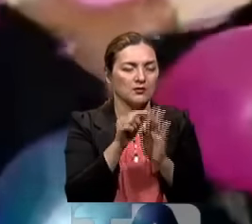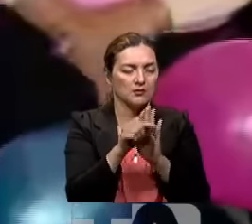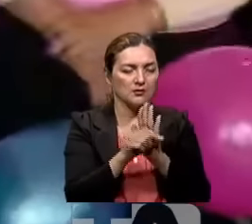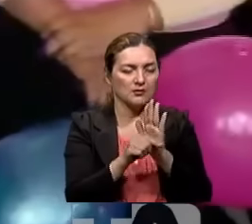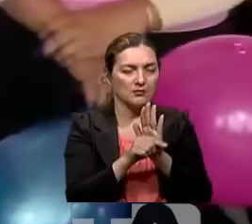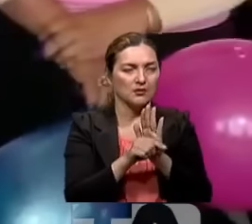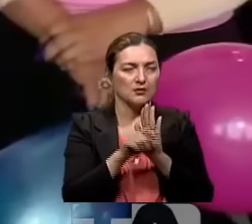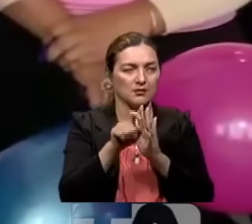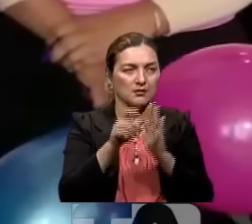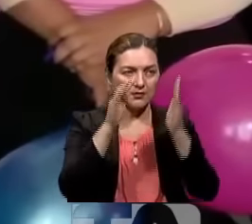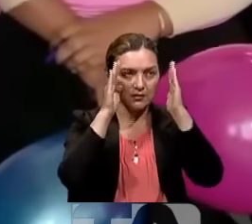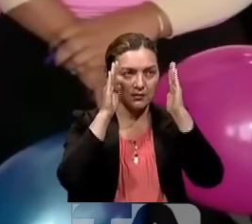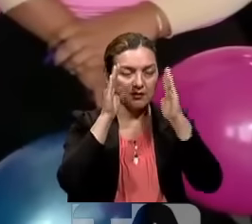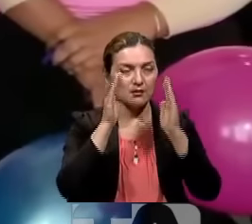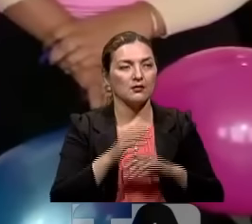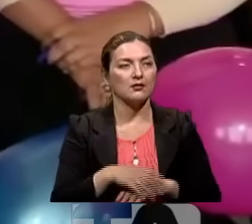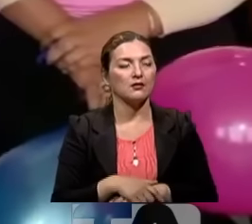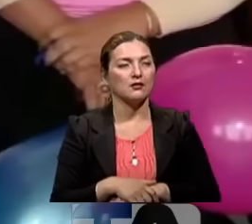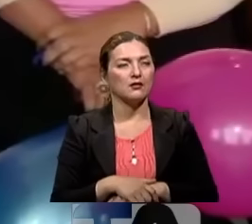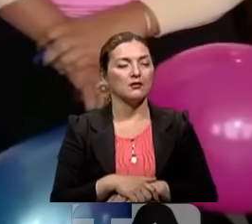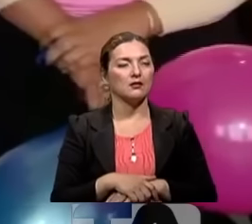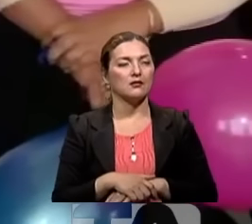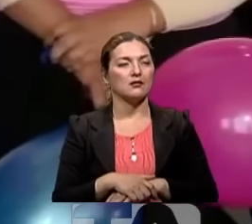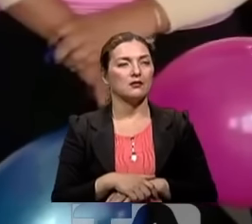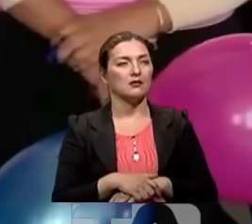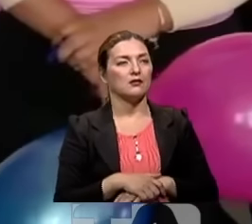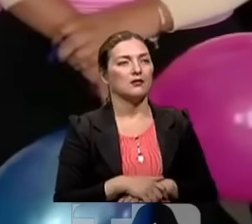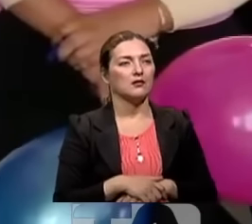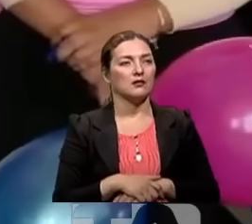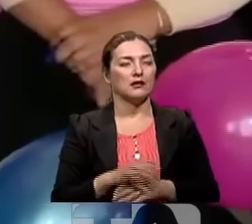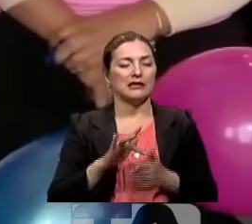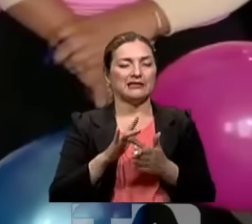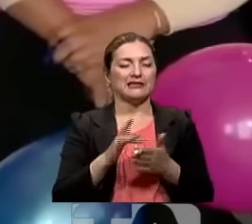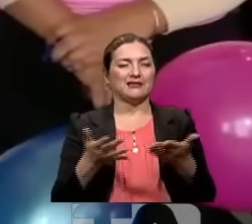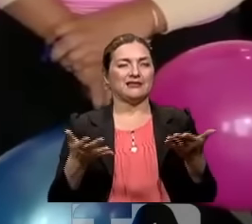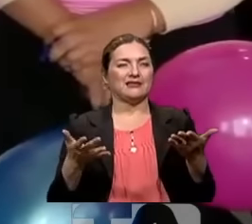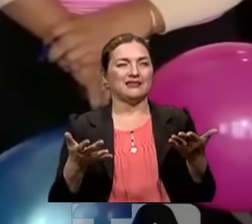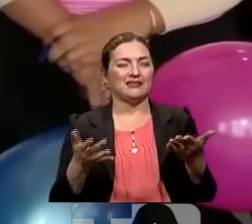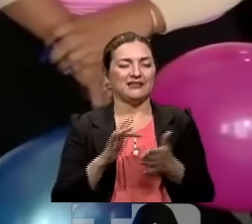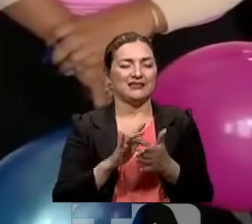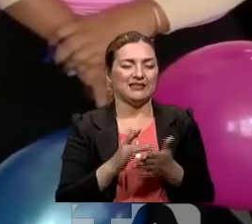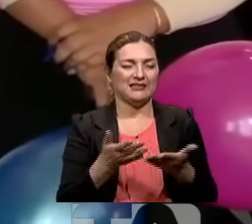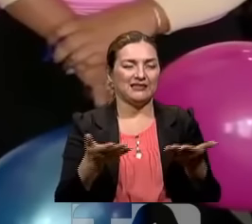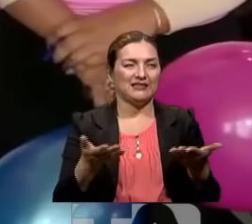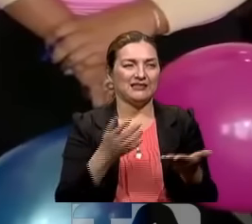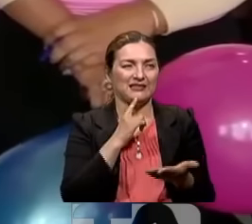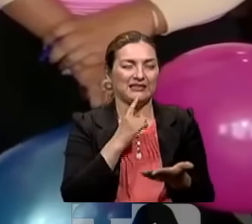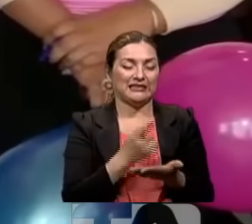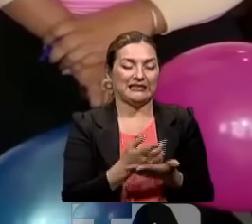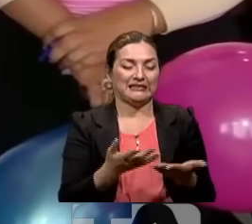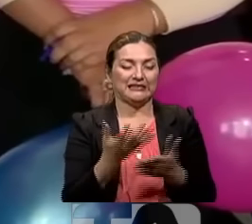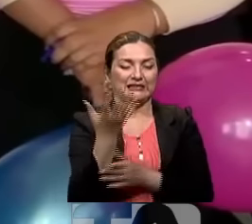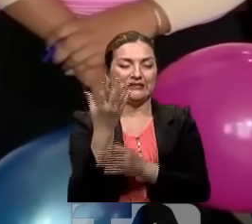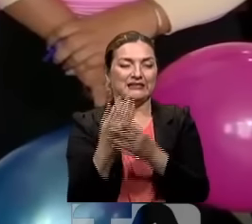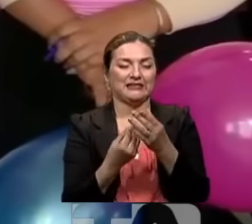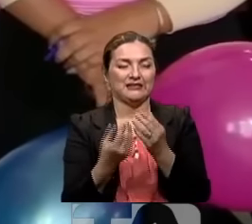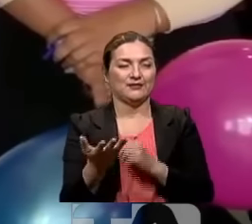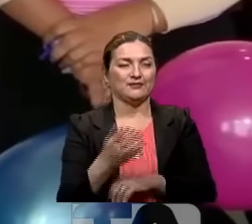pues que hay que tomar en cuenta, y como bien hizo la recomendación, pues no arriesgarse, porque nosotros nos arriesgamos y la verdad fallamos un